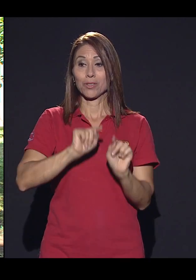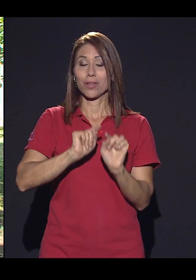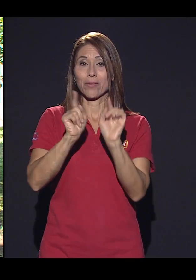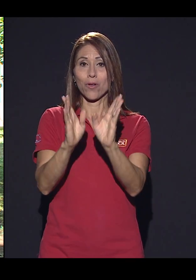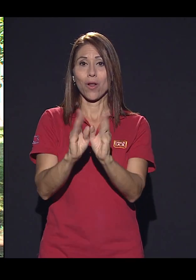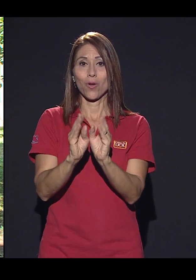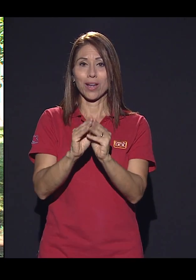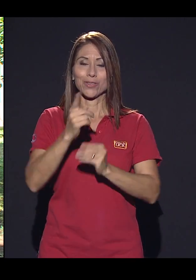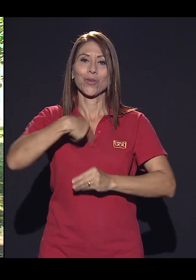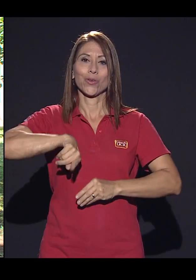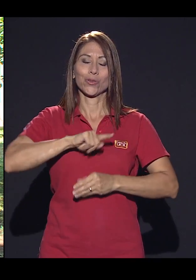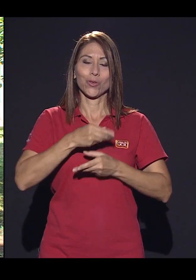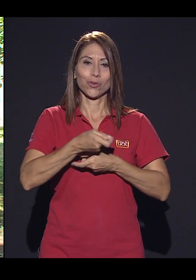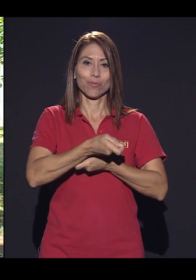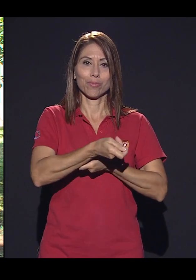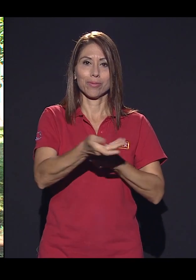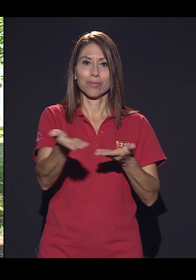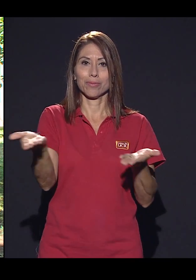del